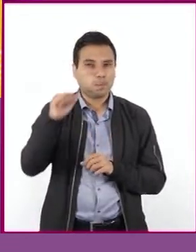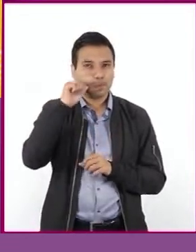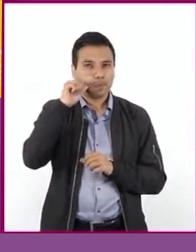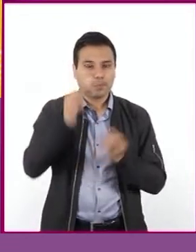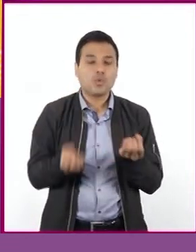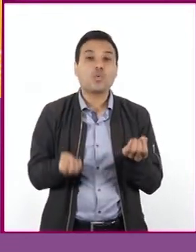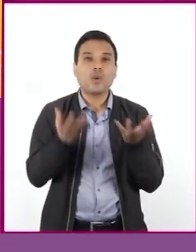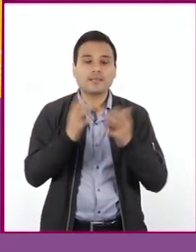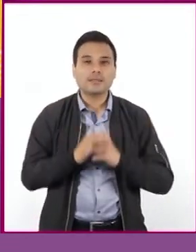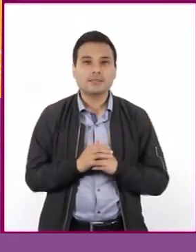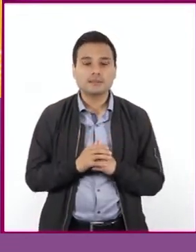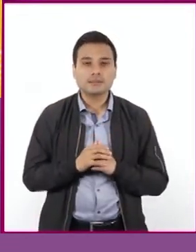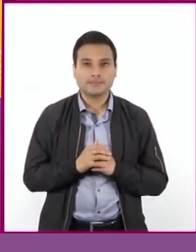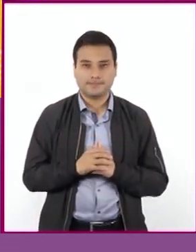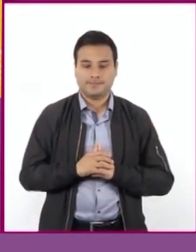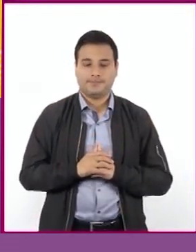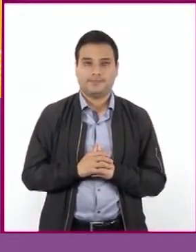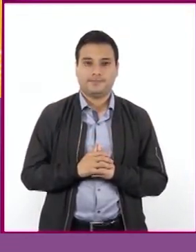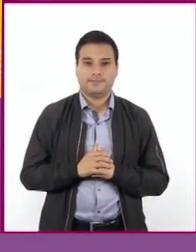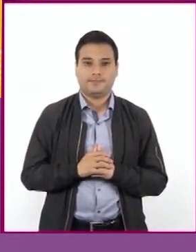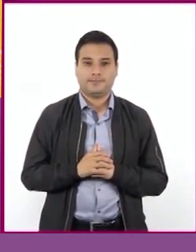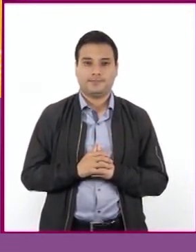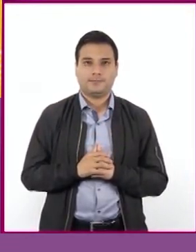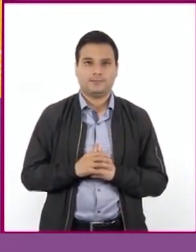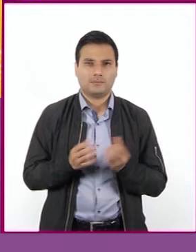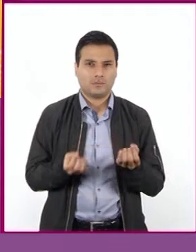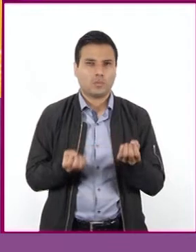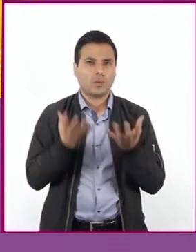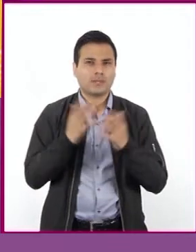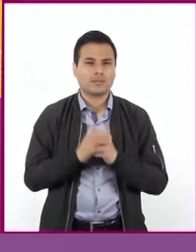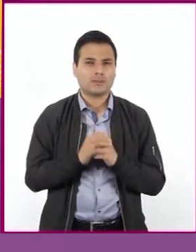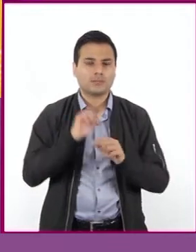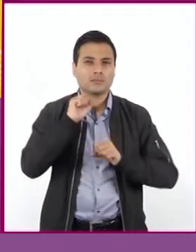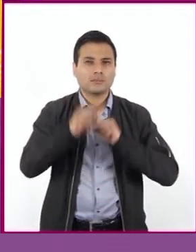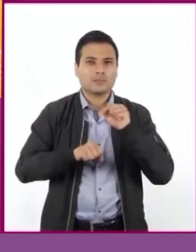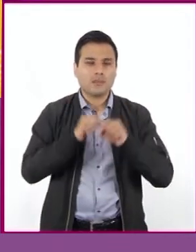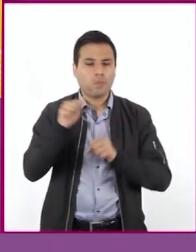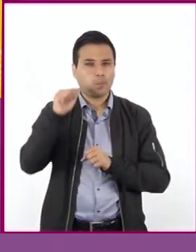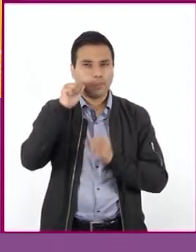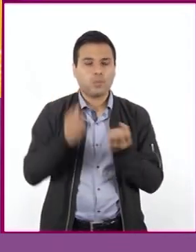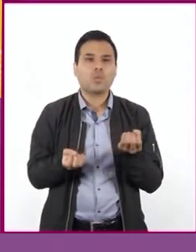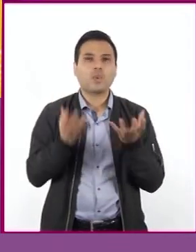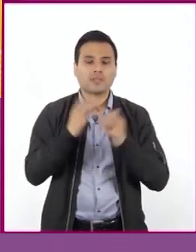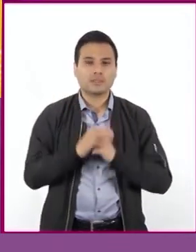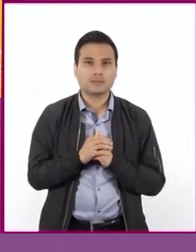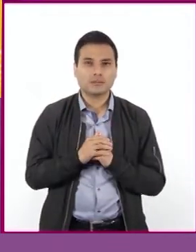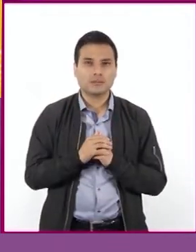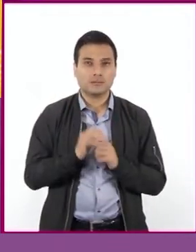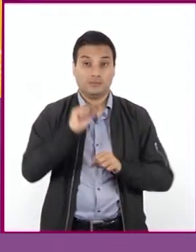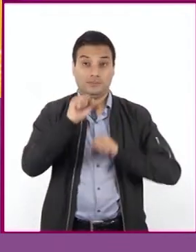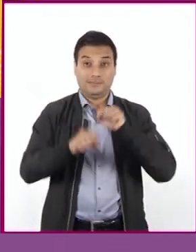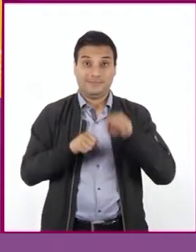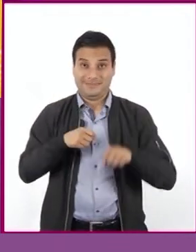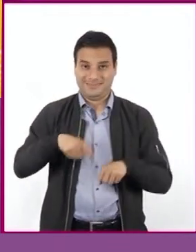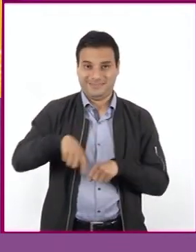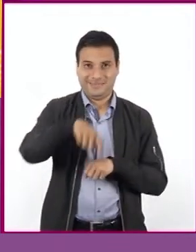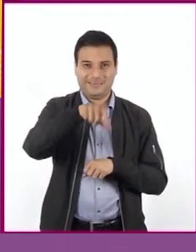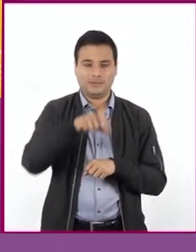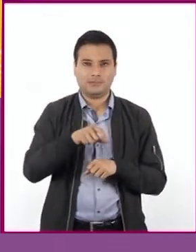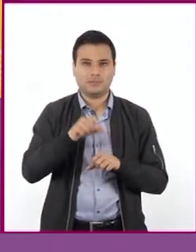cada vehículo. ¿Cuántas ruedas tiene una bicicleta? ¿Cuántas ruedas tiene un